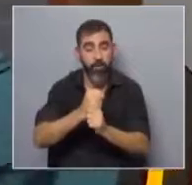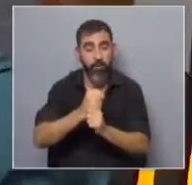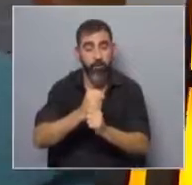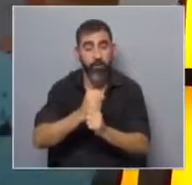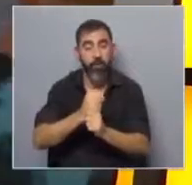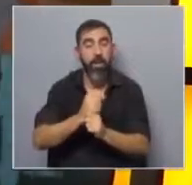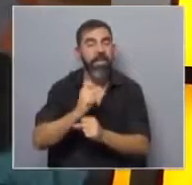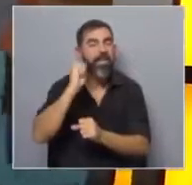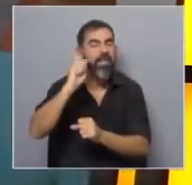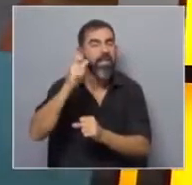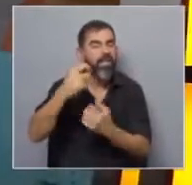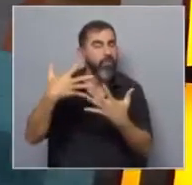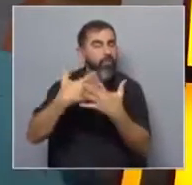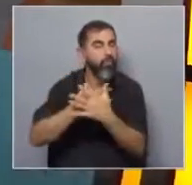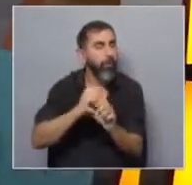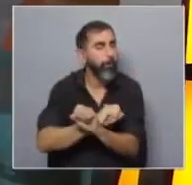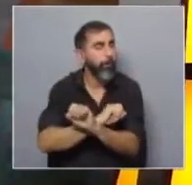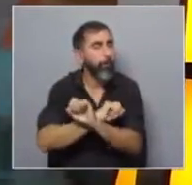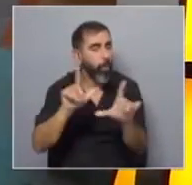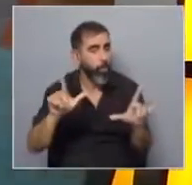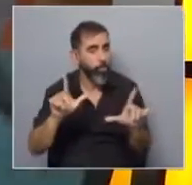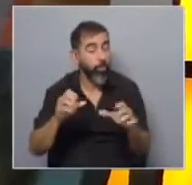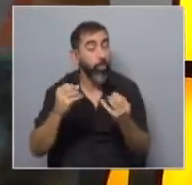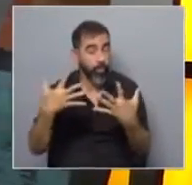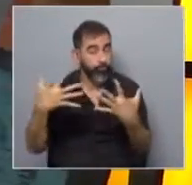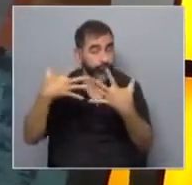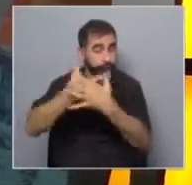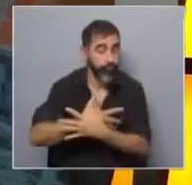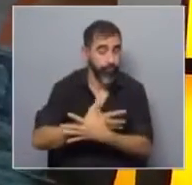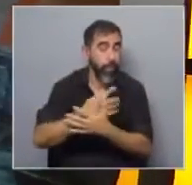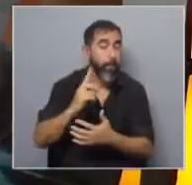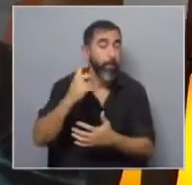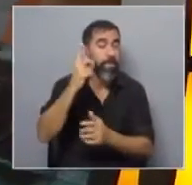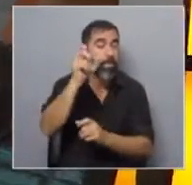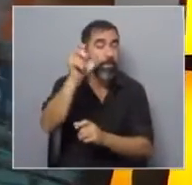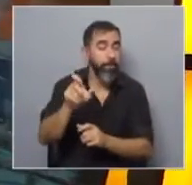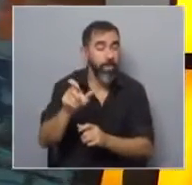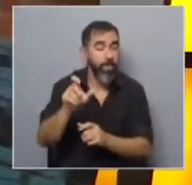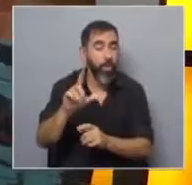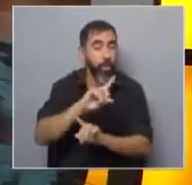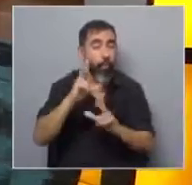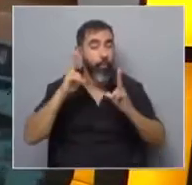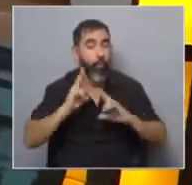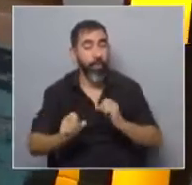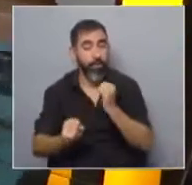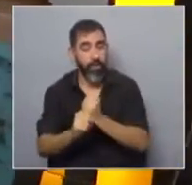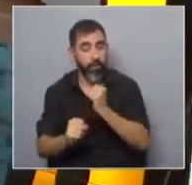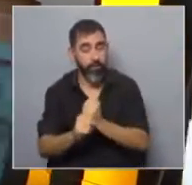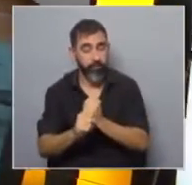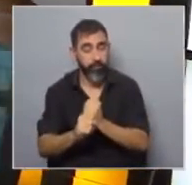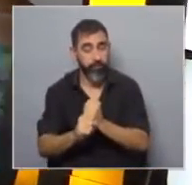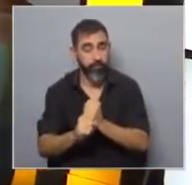sobre a quiénes iba a afectar, porque afectó principalmente al sector informal con